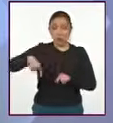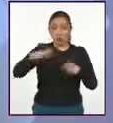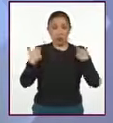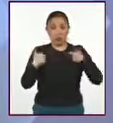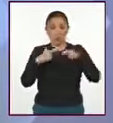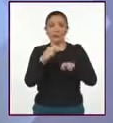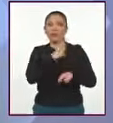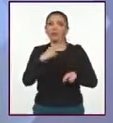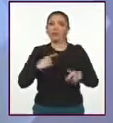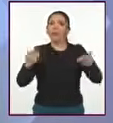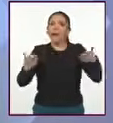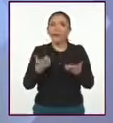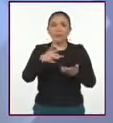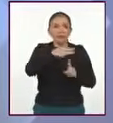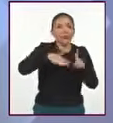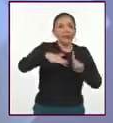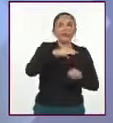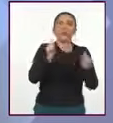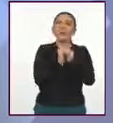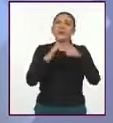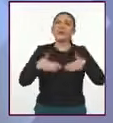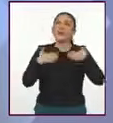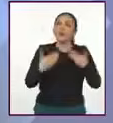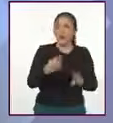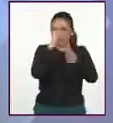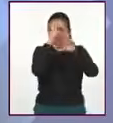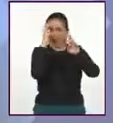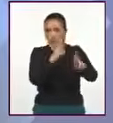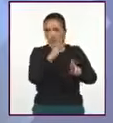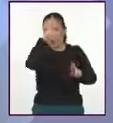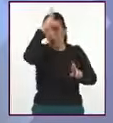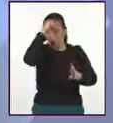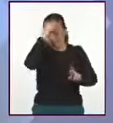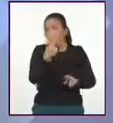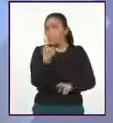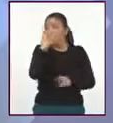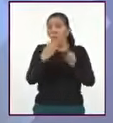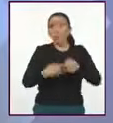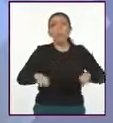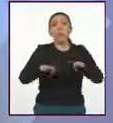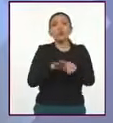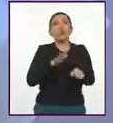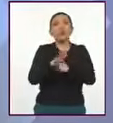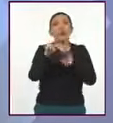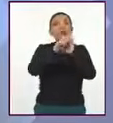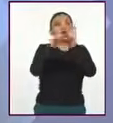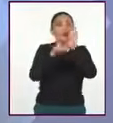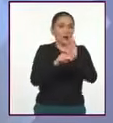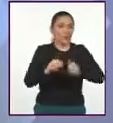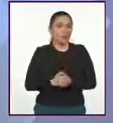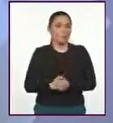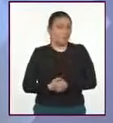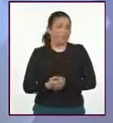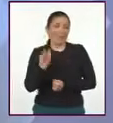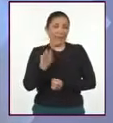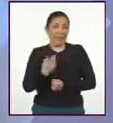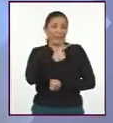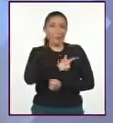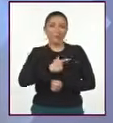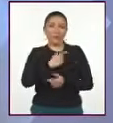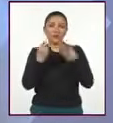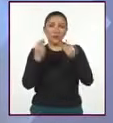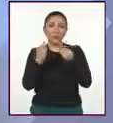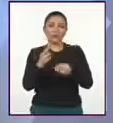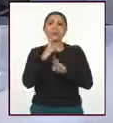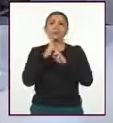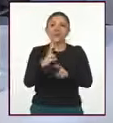un ambiente de confianza y respeto, estableciendo desde el principio las normas. Y bueno, me encanta de verdad estas respuestas,